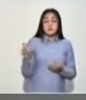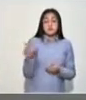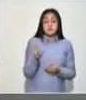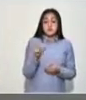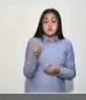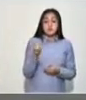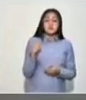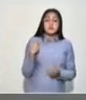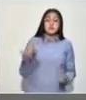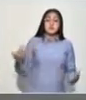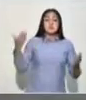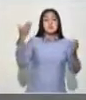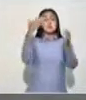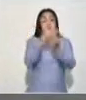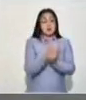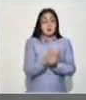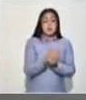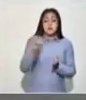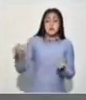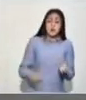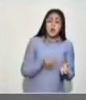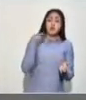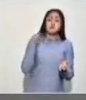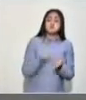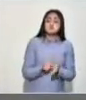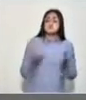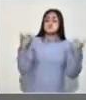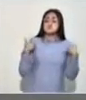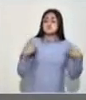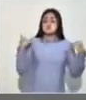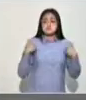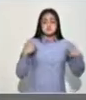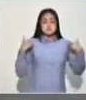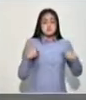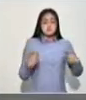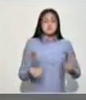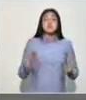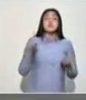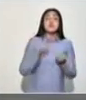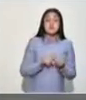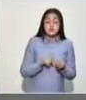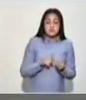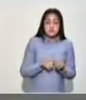Cuando visitamos lugares donde hay